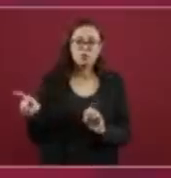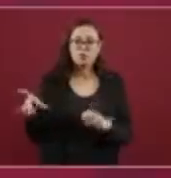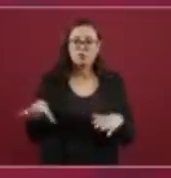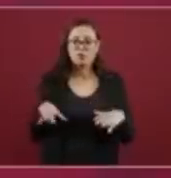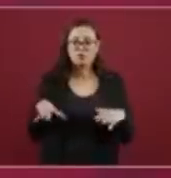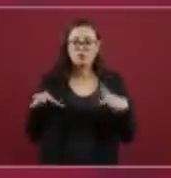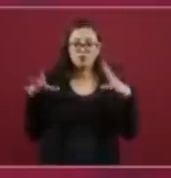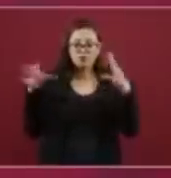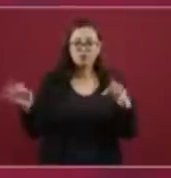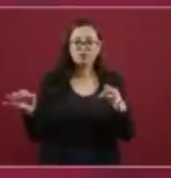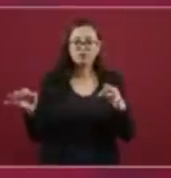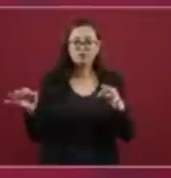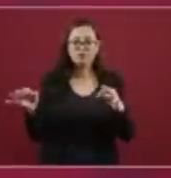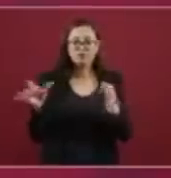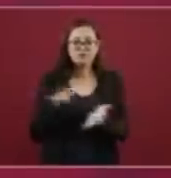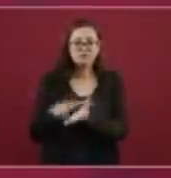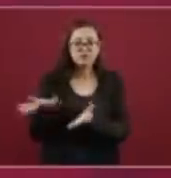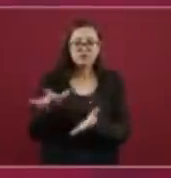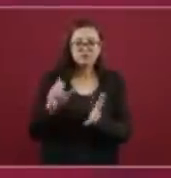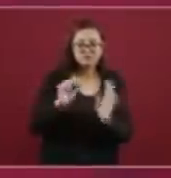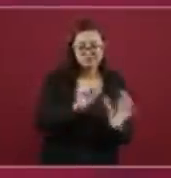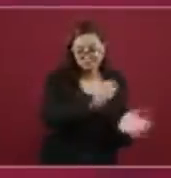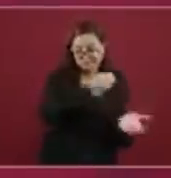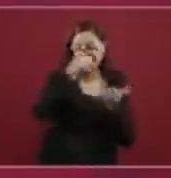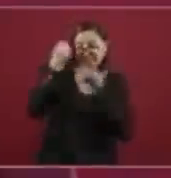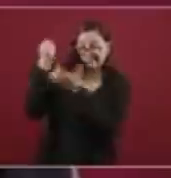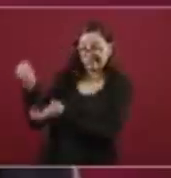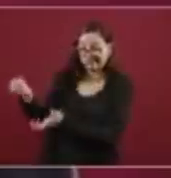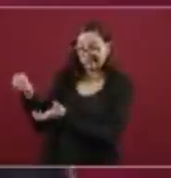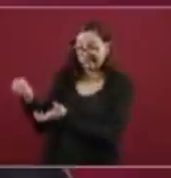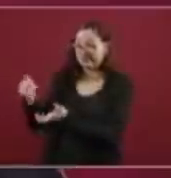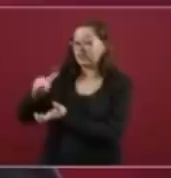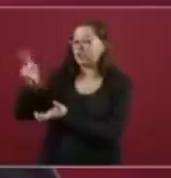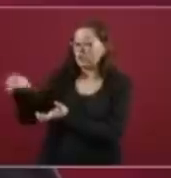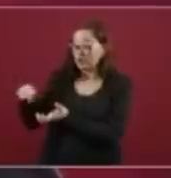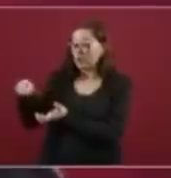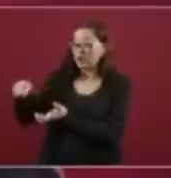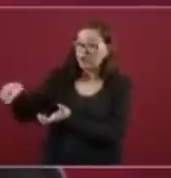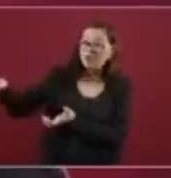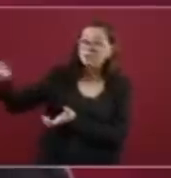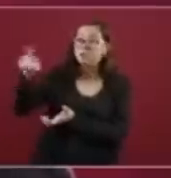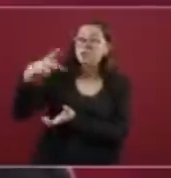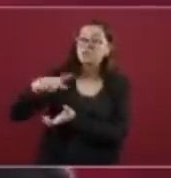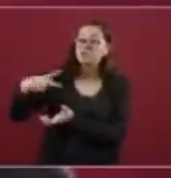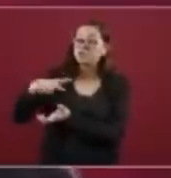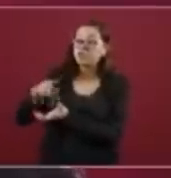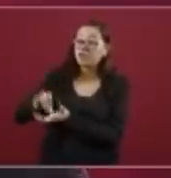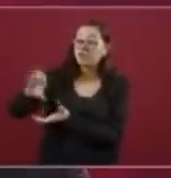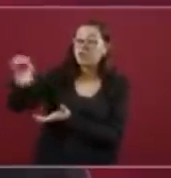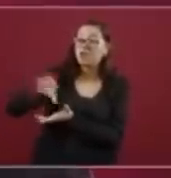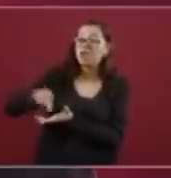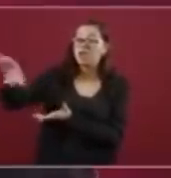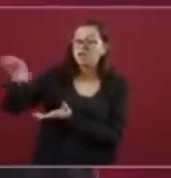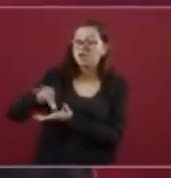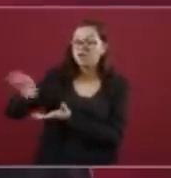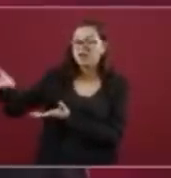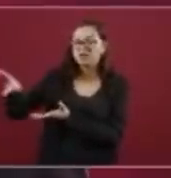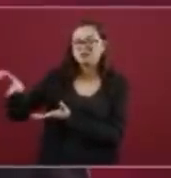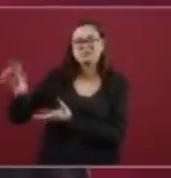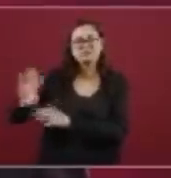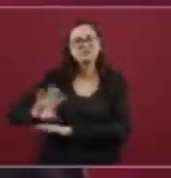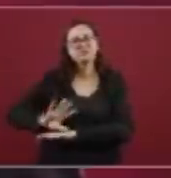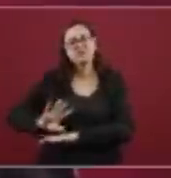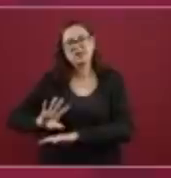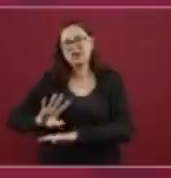fundación el apoyo para que ellos lo entreguen. La gente no quiere que